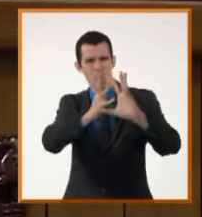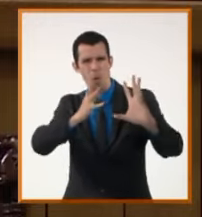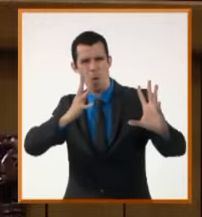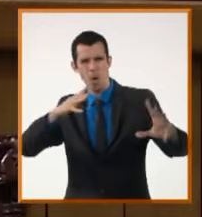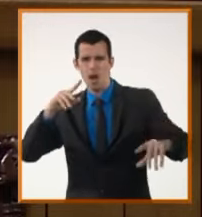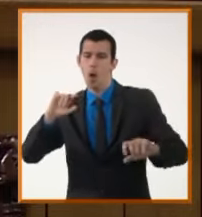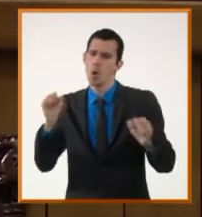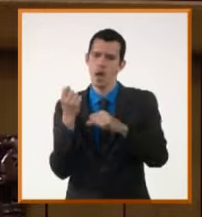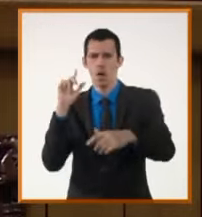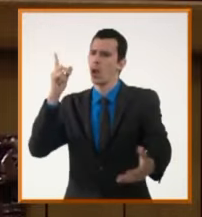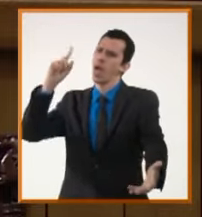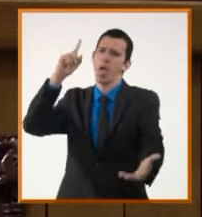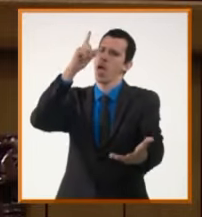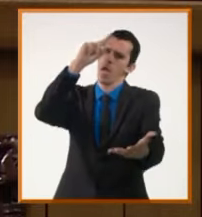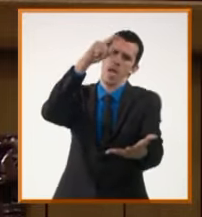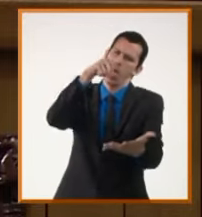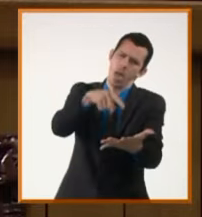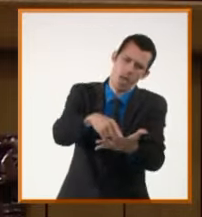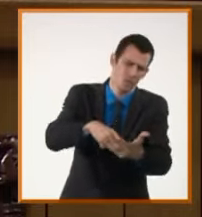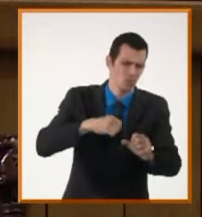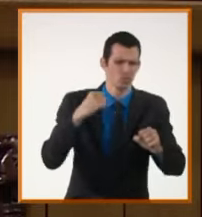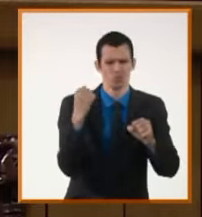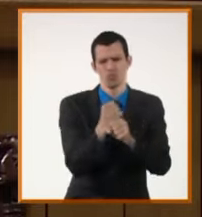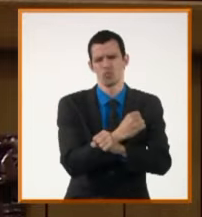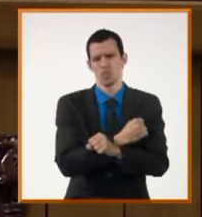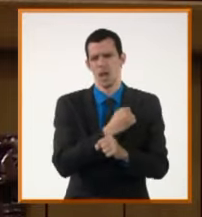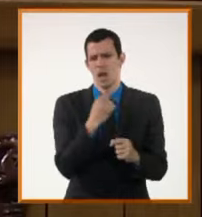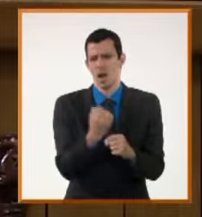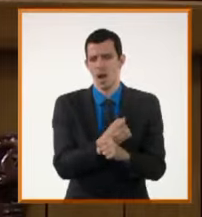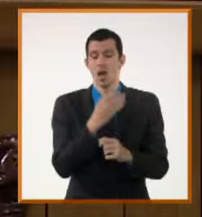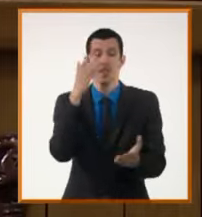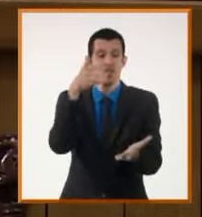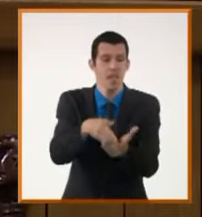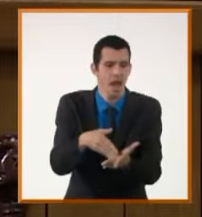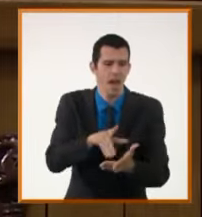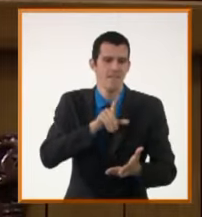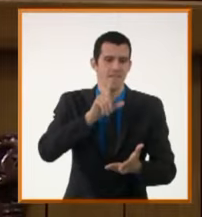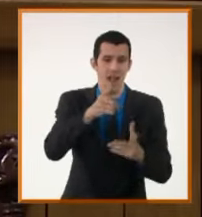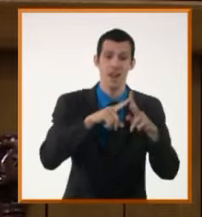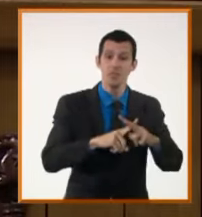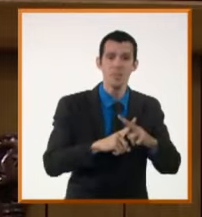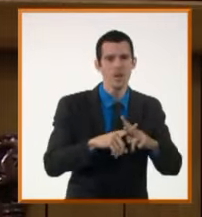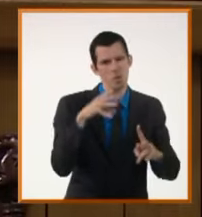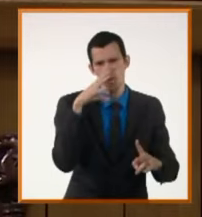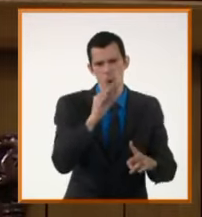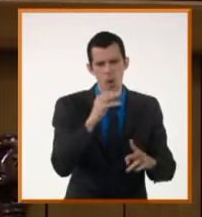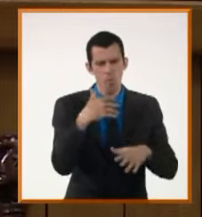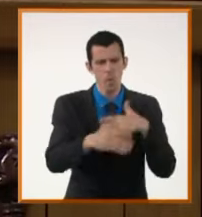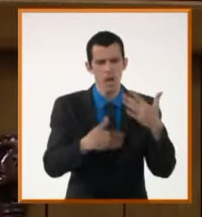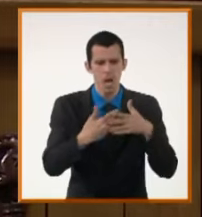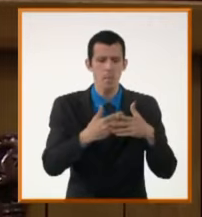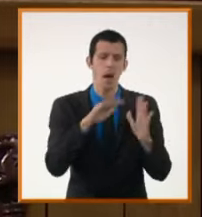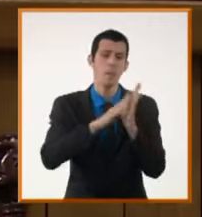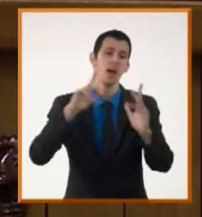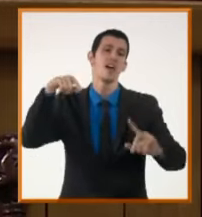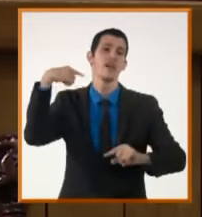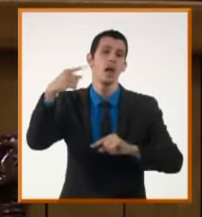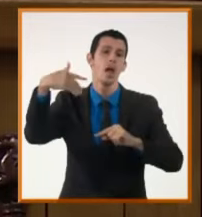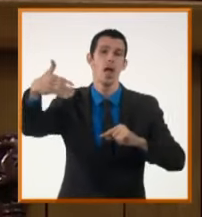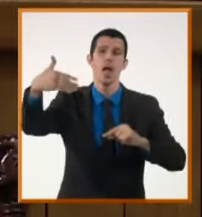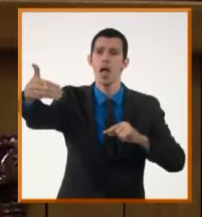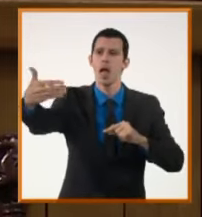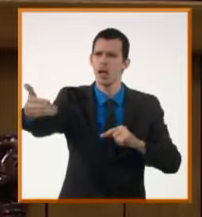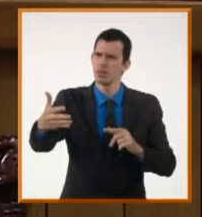veces te pelotean, como se dice en buen cubano, y ver cómo logramos que desde tu dispositivo puedas hacer la